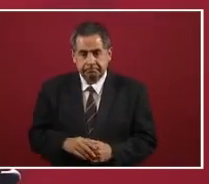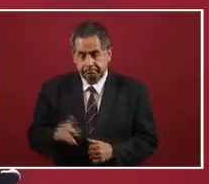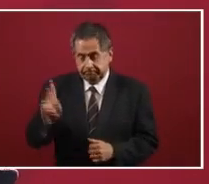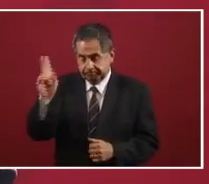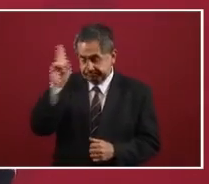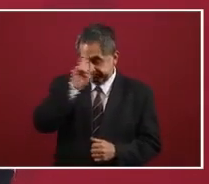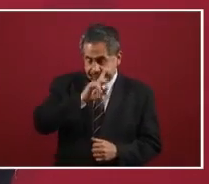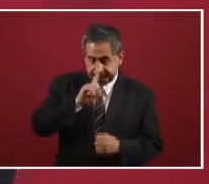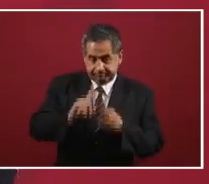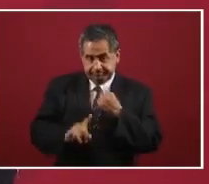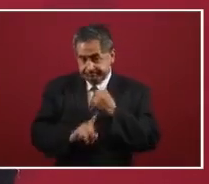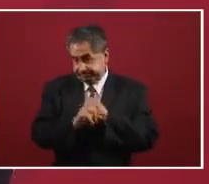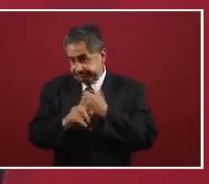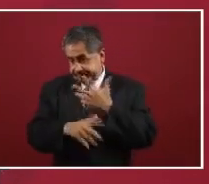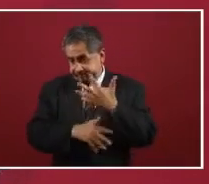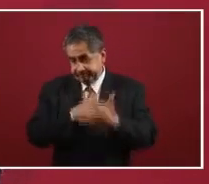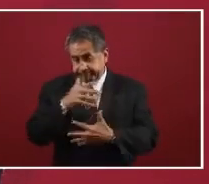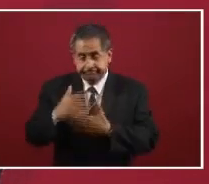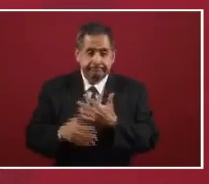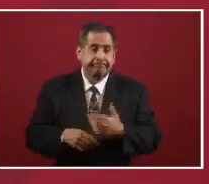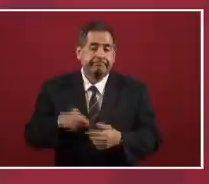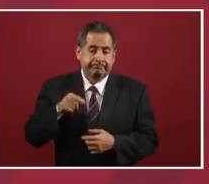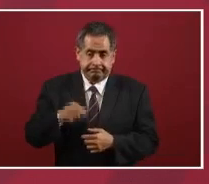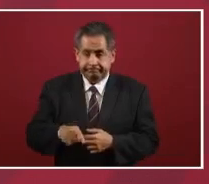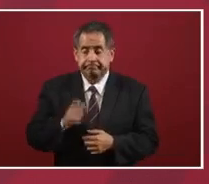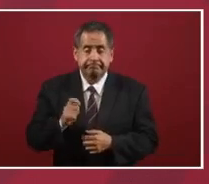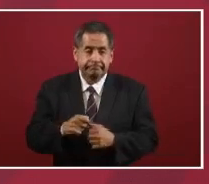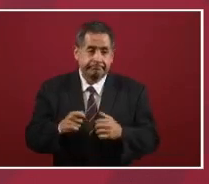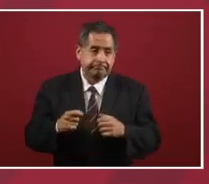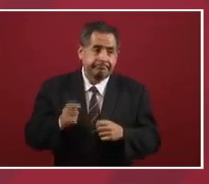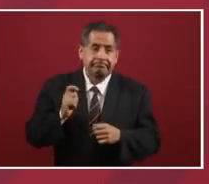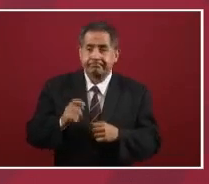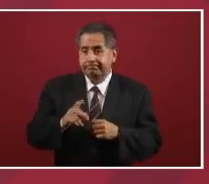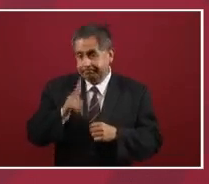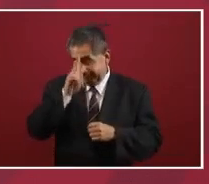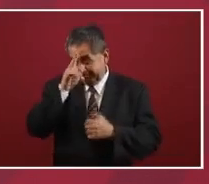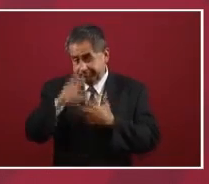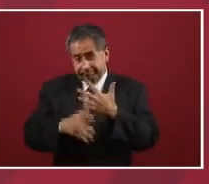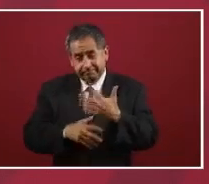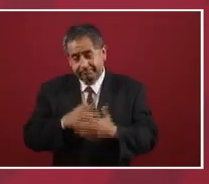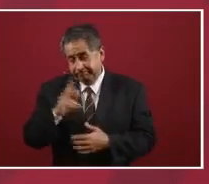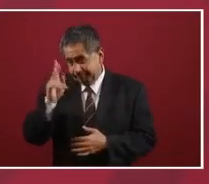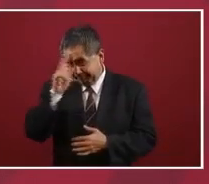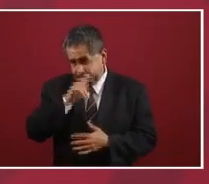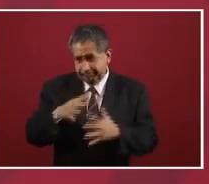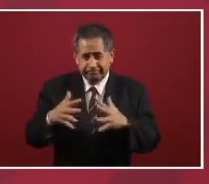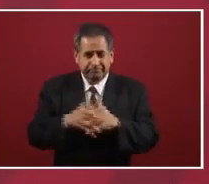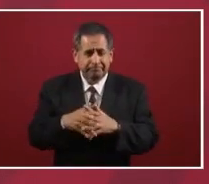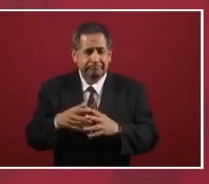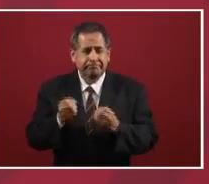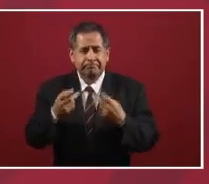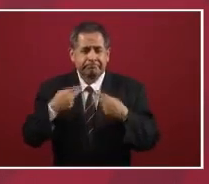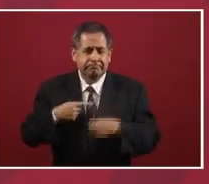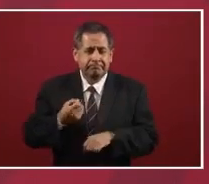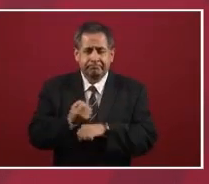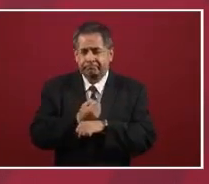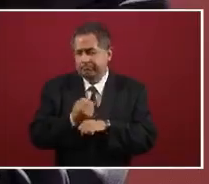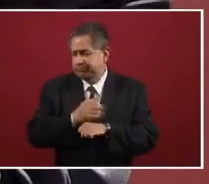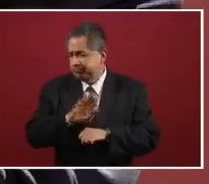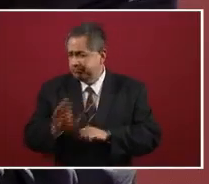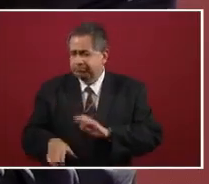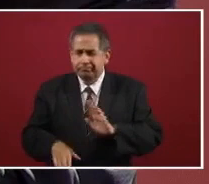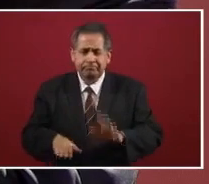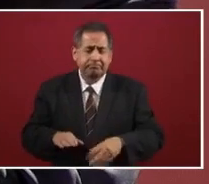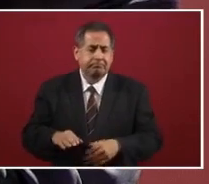violenta, porque sí se desató una violencia cruenta a partir